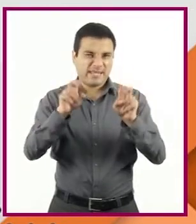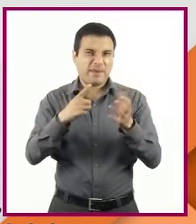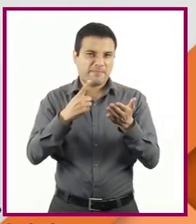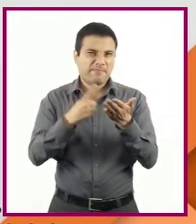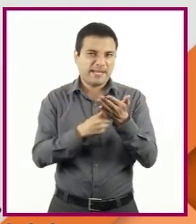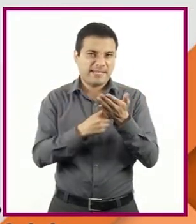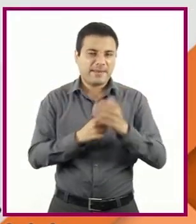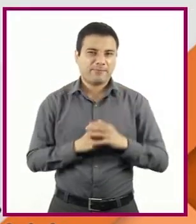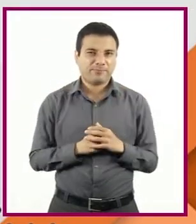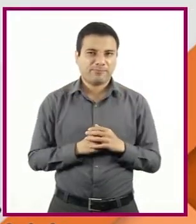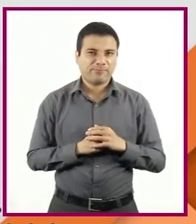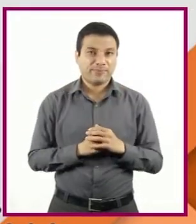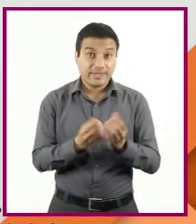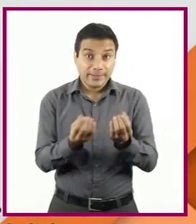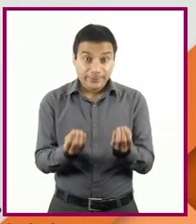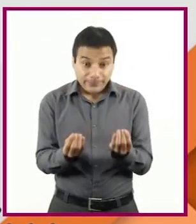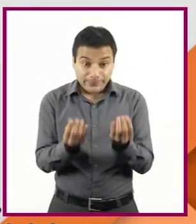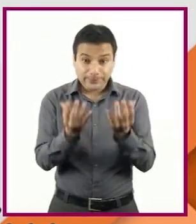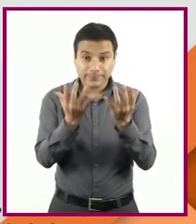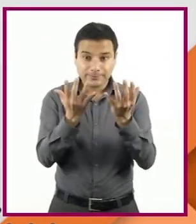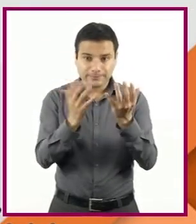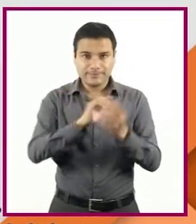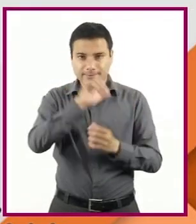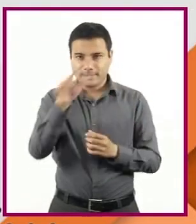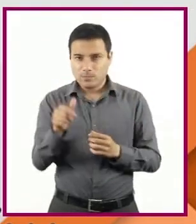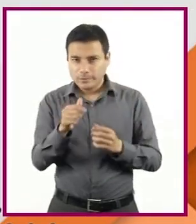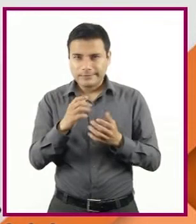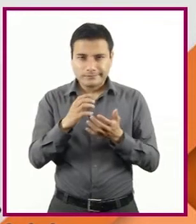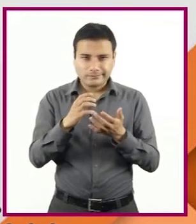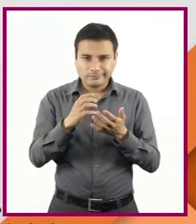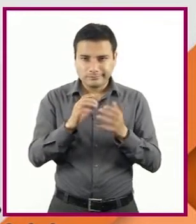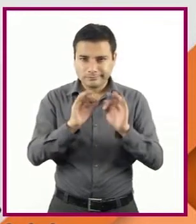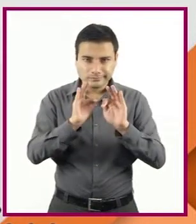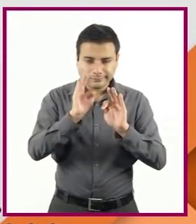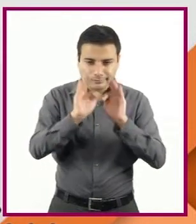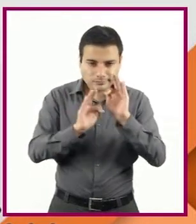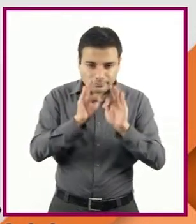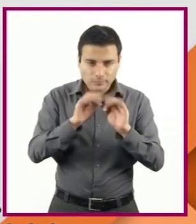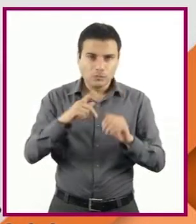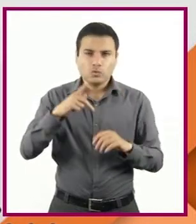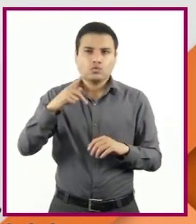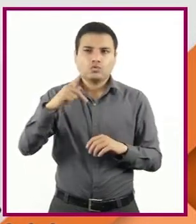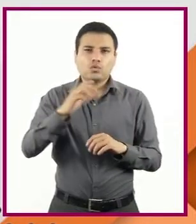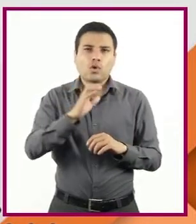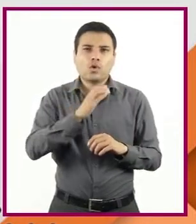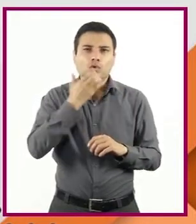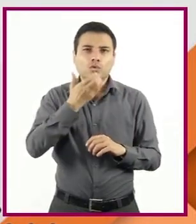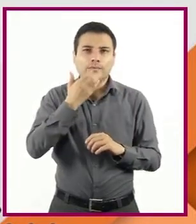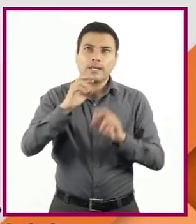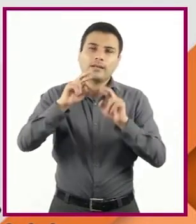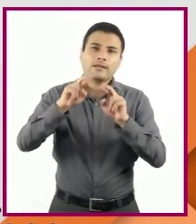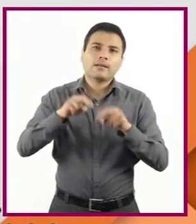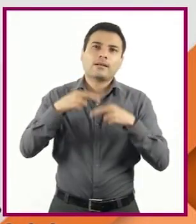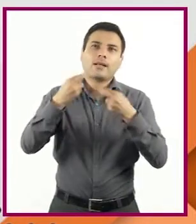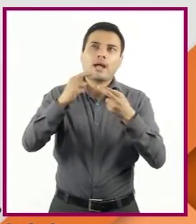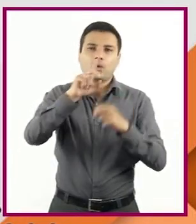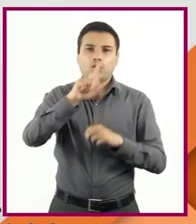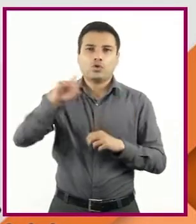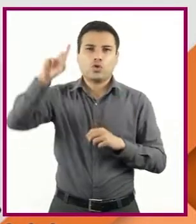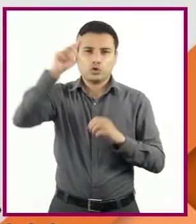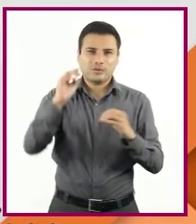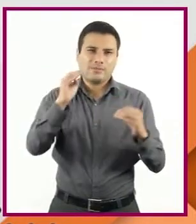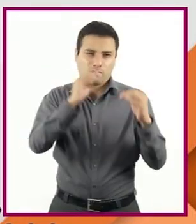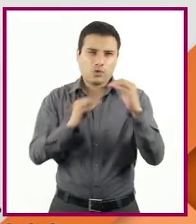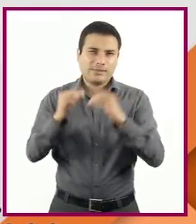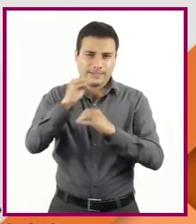que al momento de cosecharla y beneficiarla, realizaban algunos rituales y ofrendas como agradecimiento al señor del monte